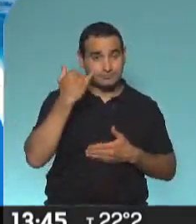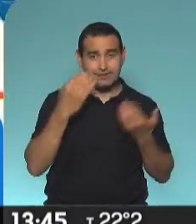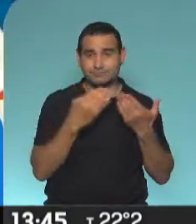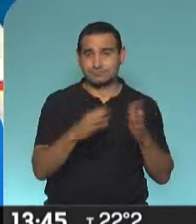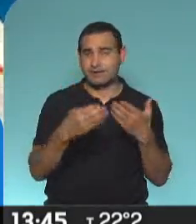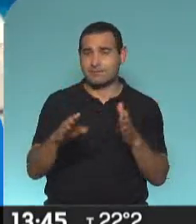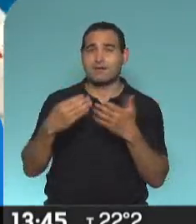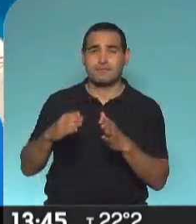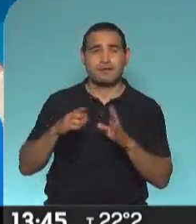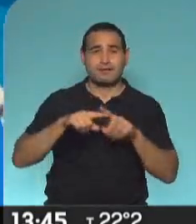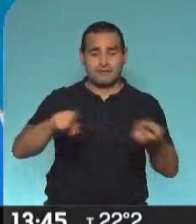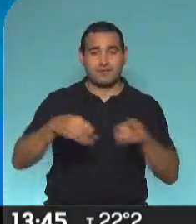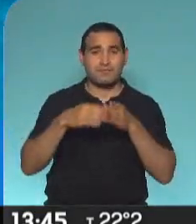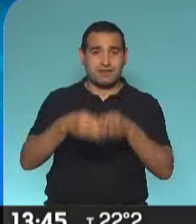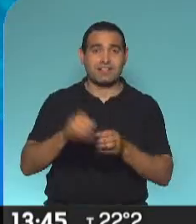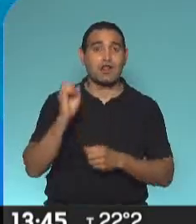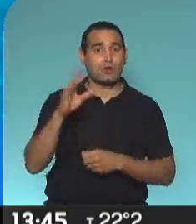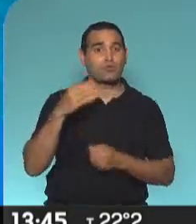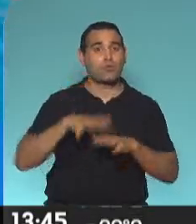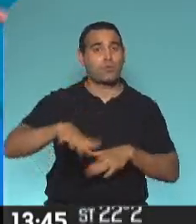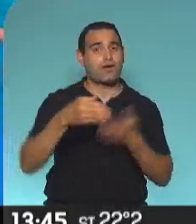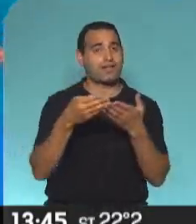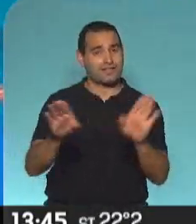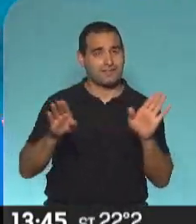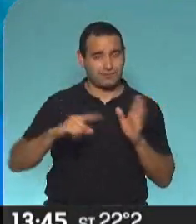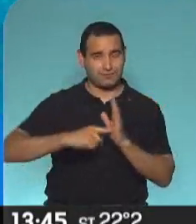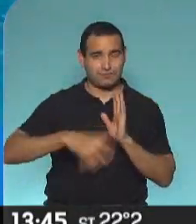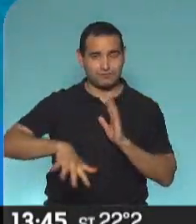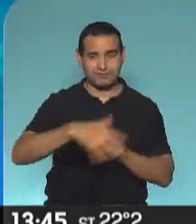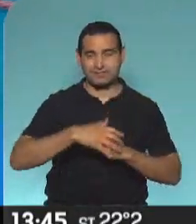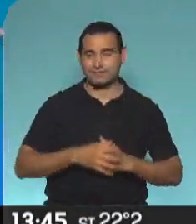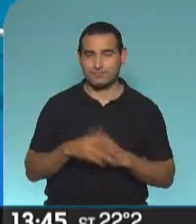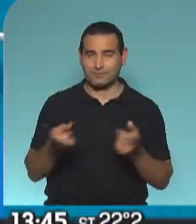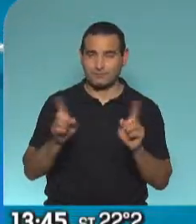todas las piletas de los clubes que tengan pileta al aire libre en la ciudad de Buenos Aires. Volvemos a ustedes.